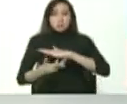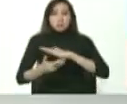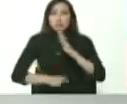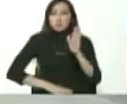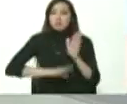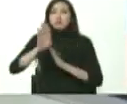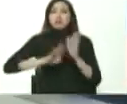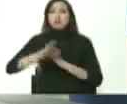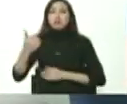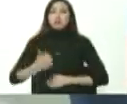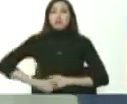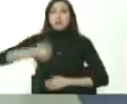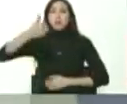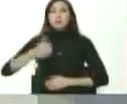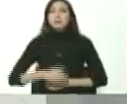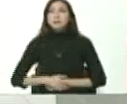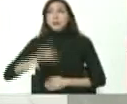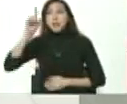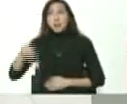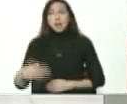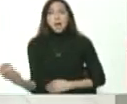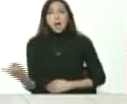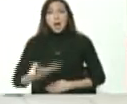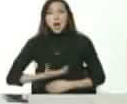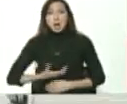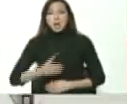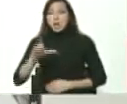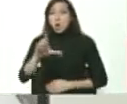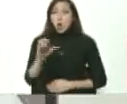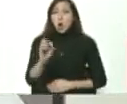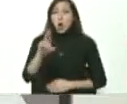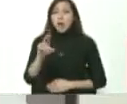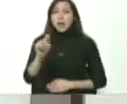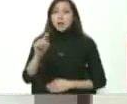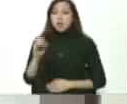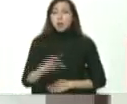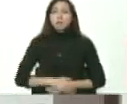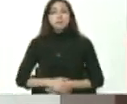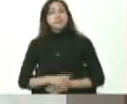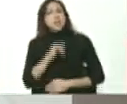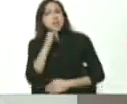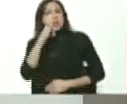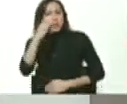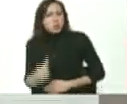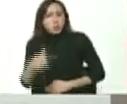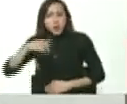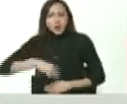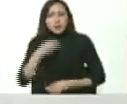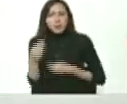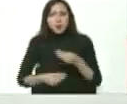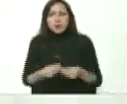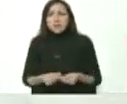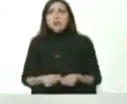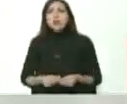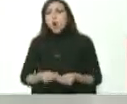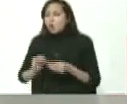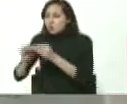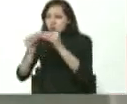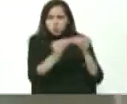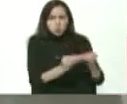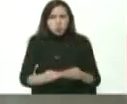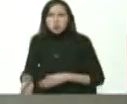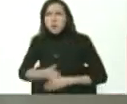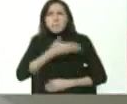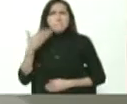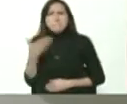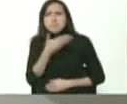y asimismo nuestra alcaldesa Nidia Loreto. Presidente, aquí hemos hecho una rehabilitación total,